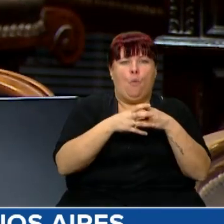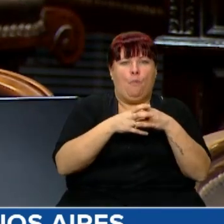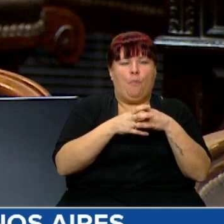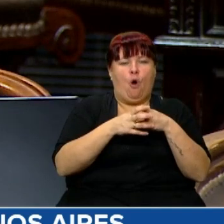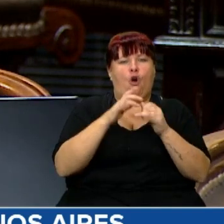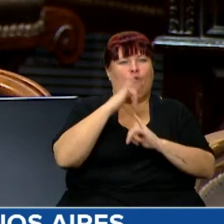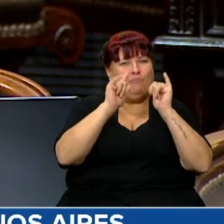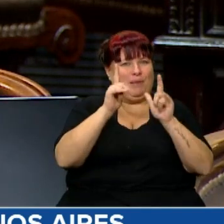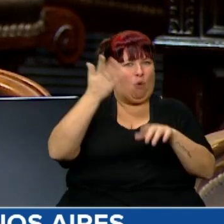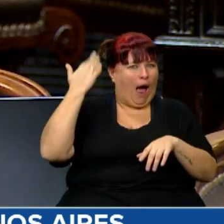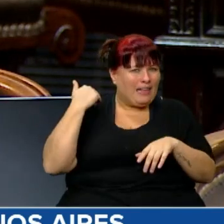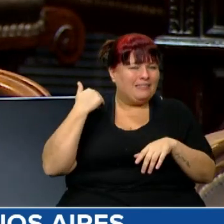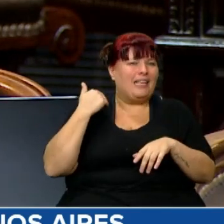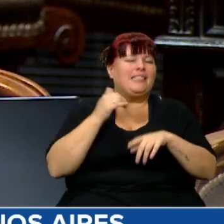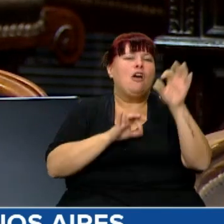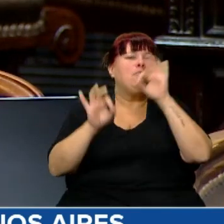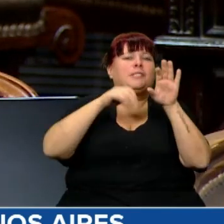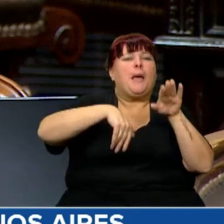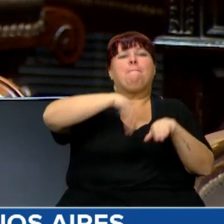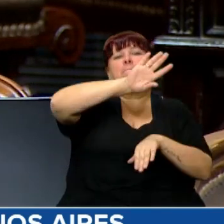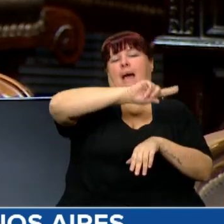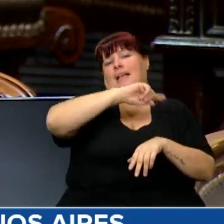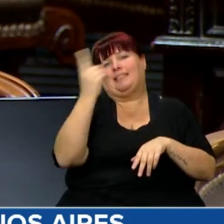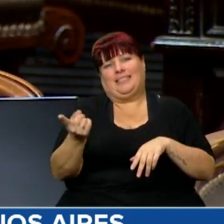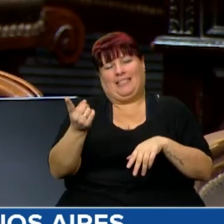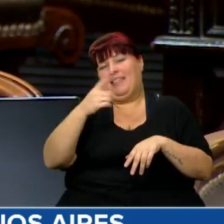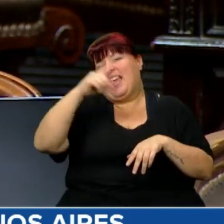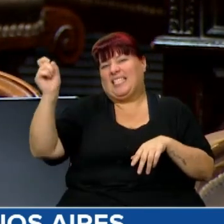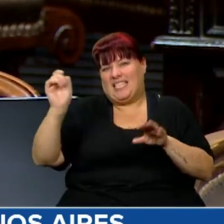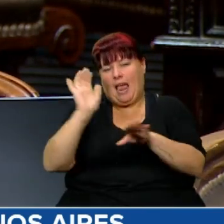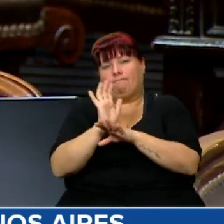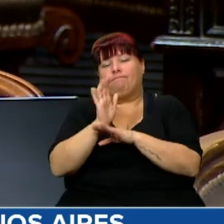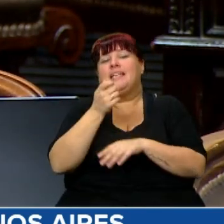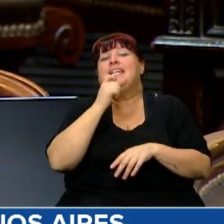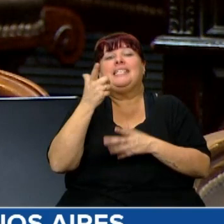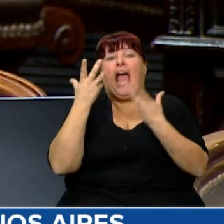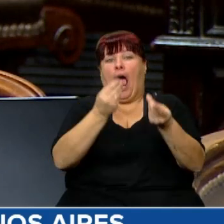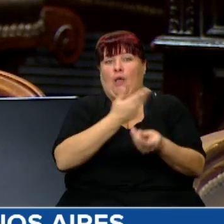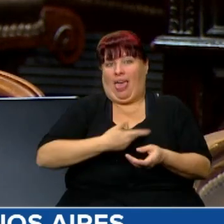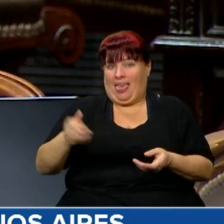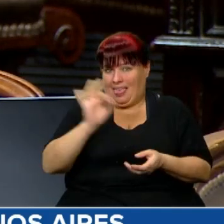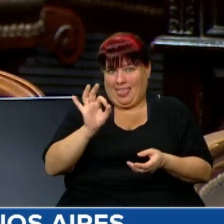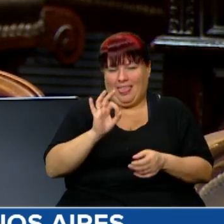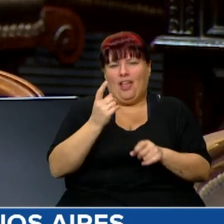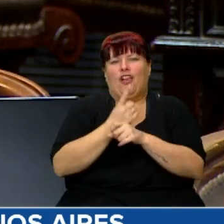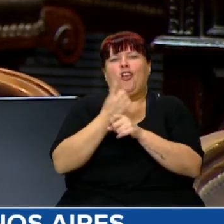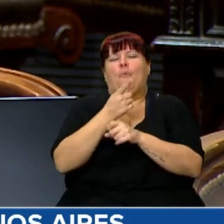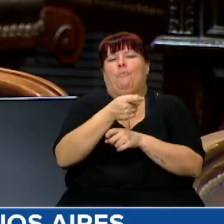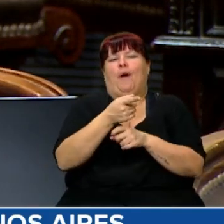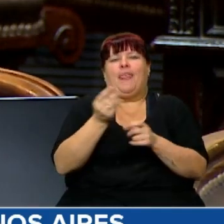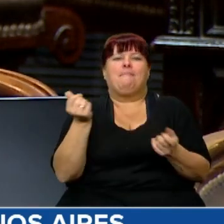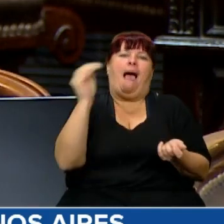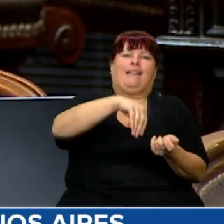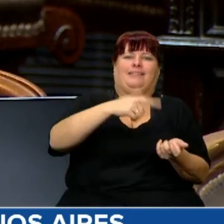decía anteriormente, que tienen tasas por arriba de 100. Es decir, si no tuvieran asistencia, no tendrían ningún tipo de